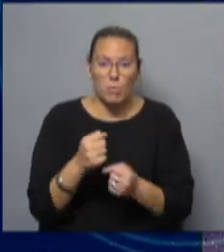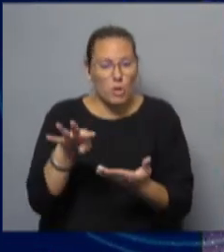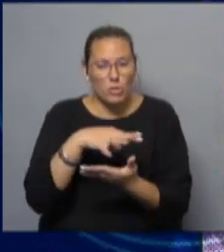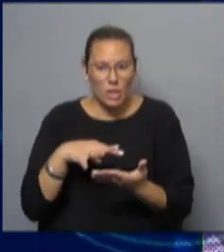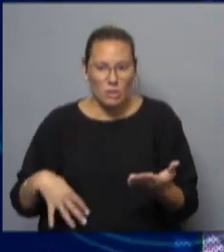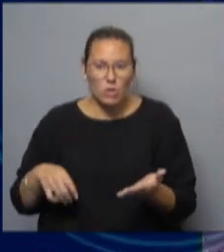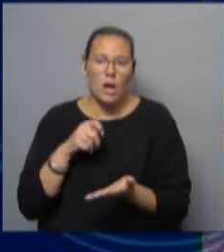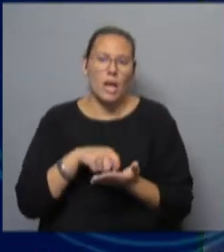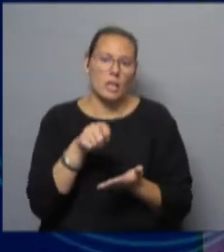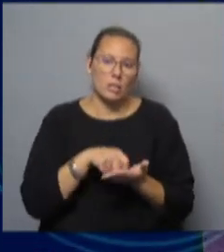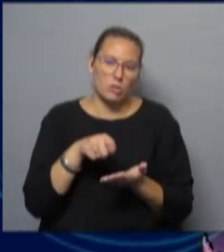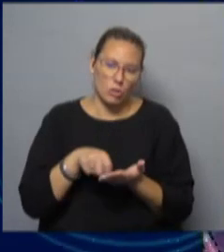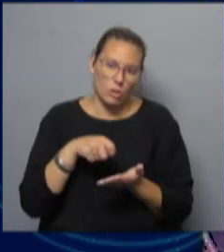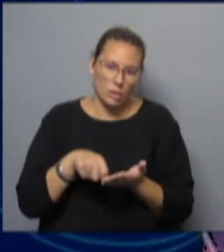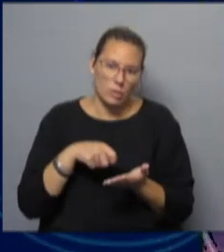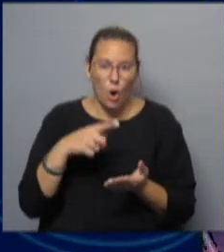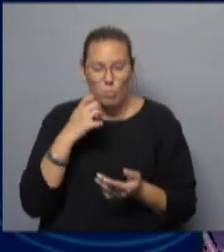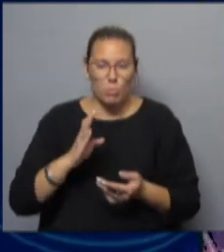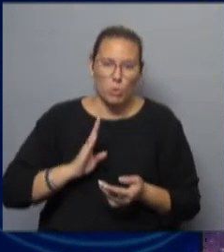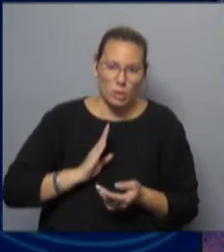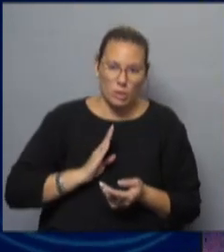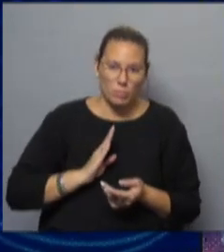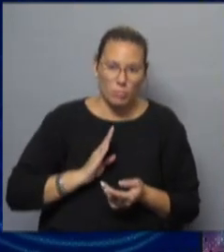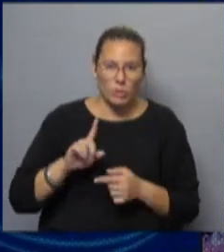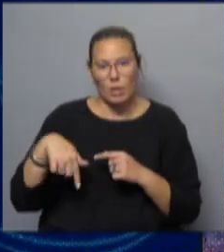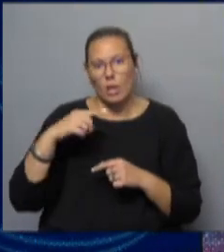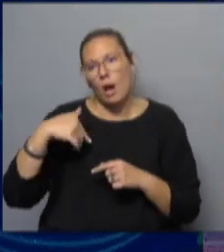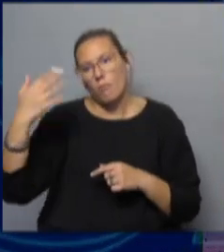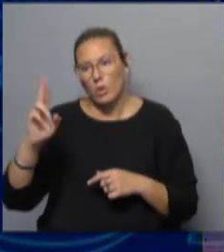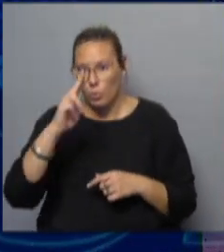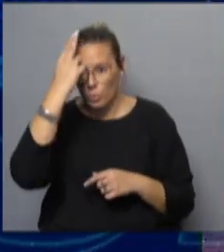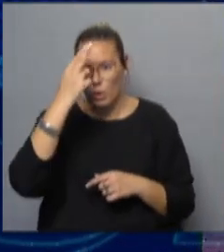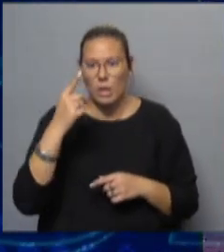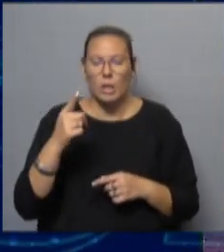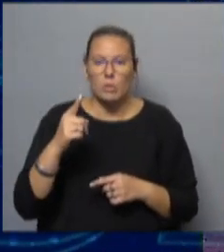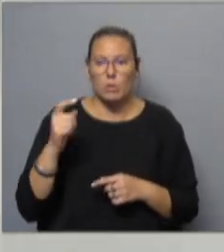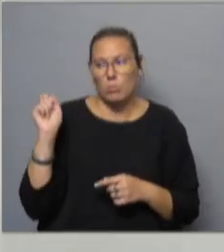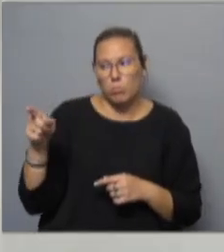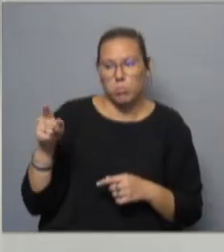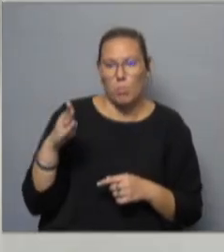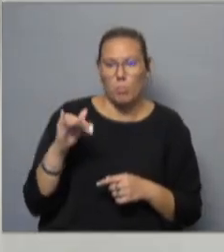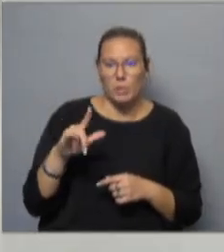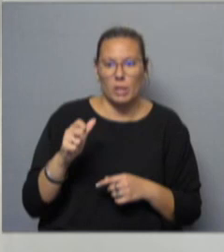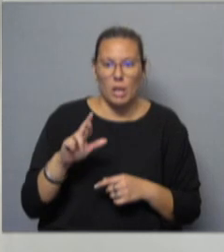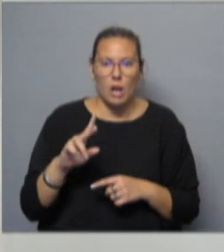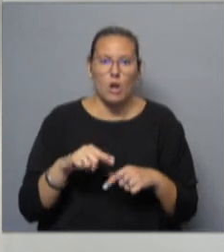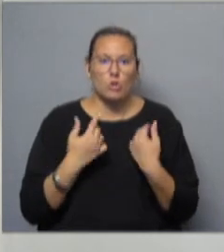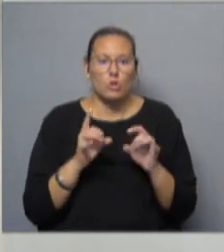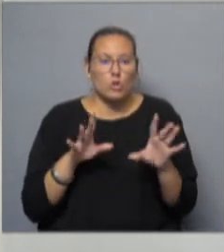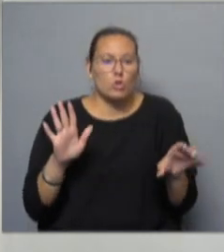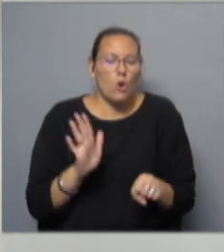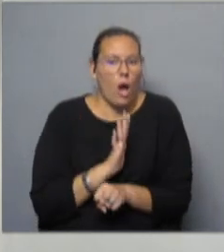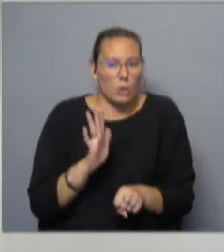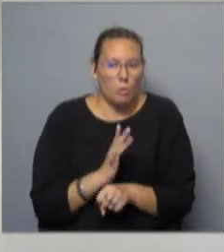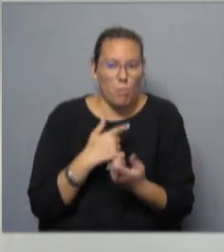que son de escritores y escritoras de afuera de uruguay no que eso es un mérito de pilar nosotros único que hicimos fue hacerlo pero